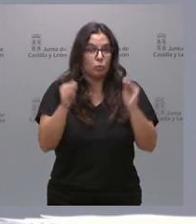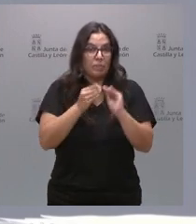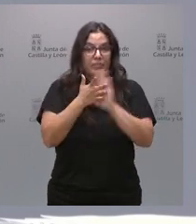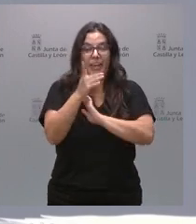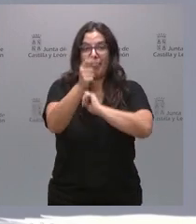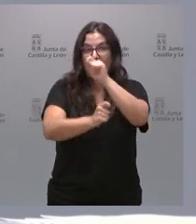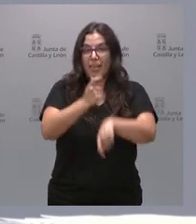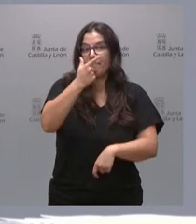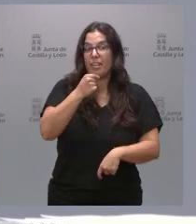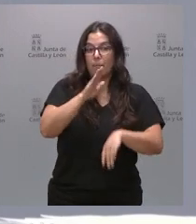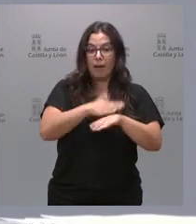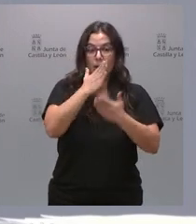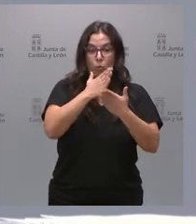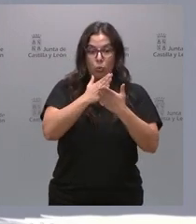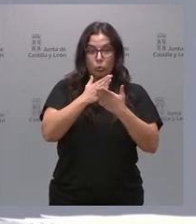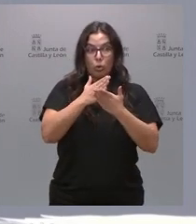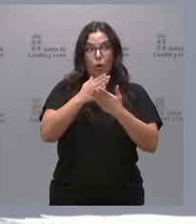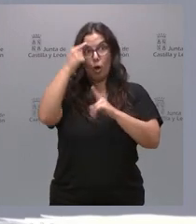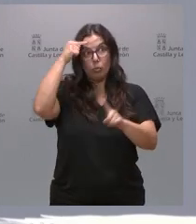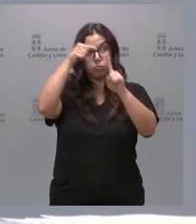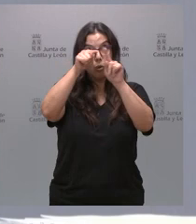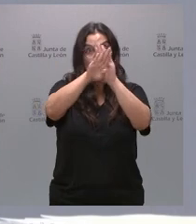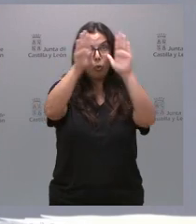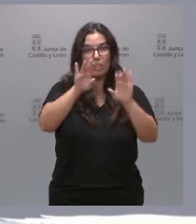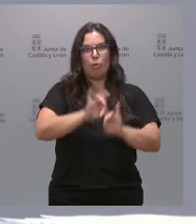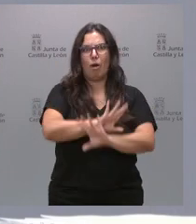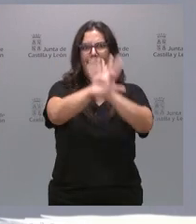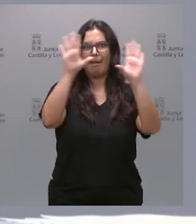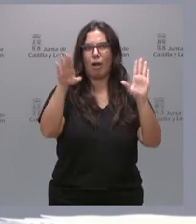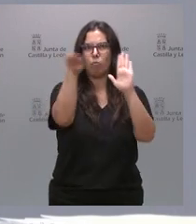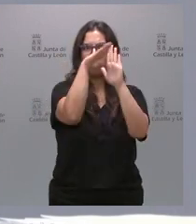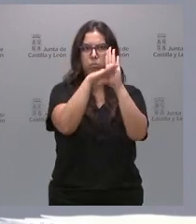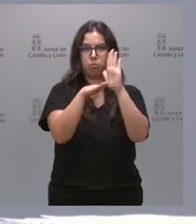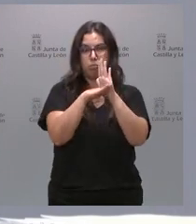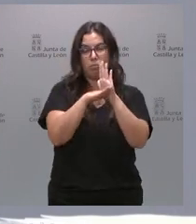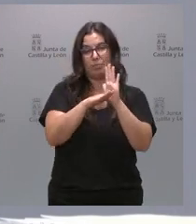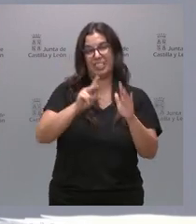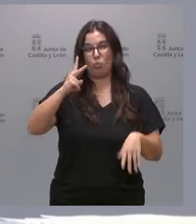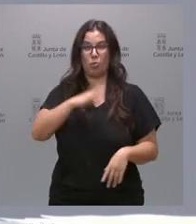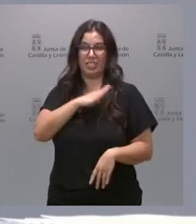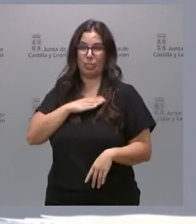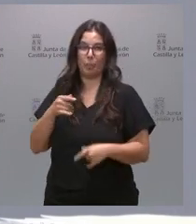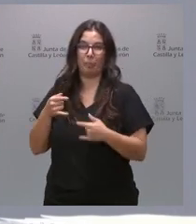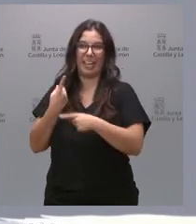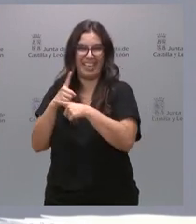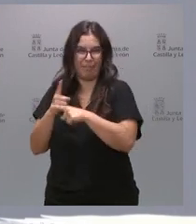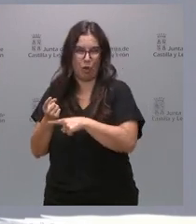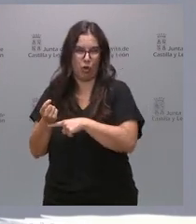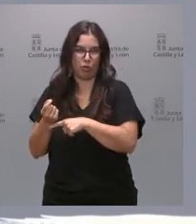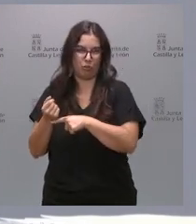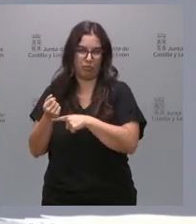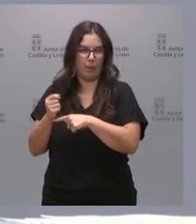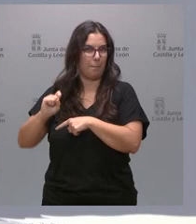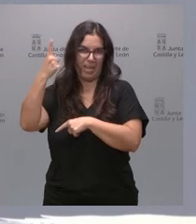el curso pues tenga un Horizonte muy definido para esos alumnos que lógicamente lo viven con más inquietud que otros al enfrentarse a una prueba de final